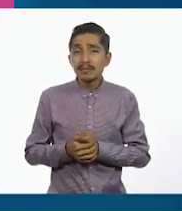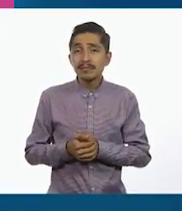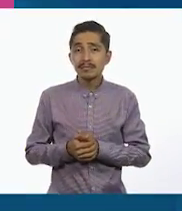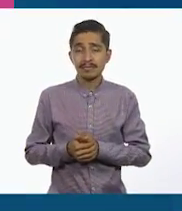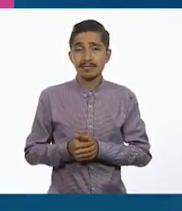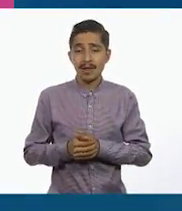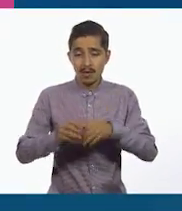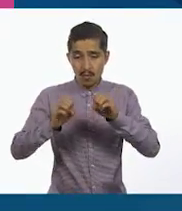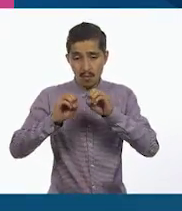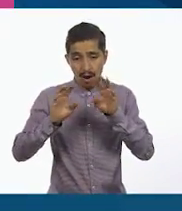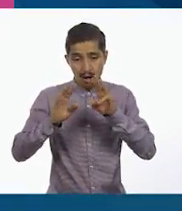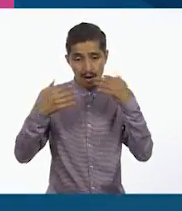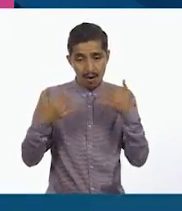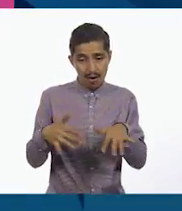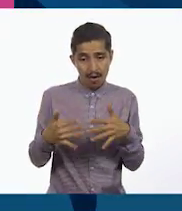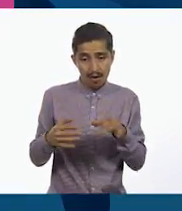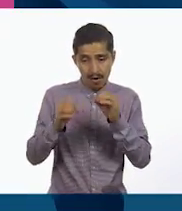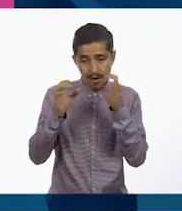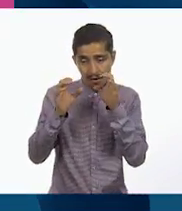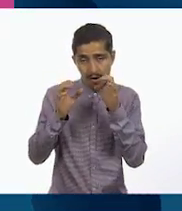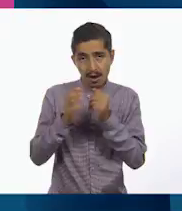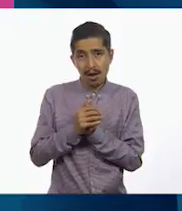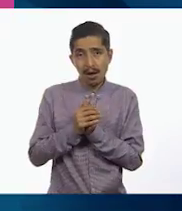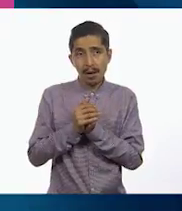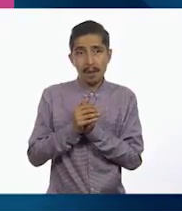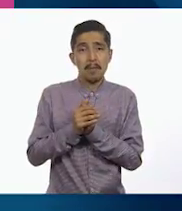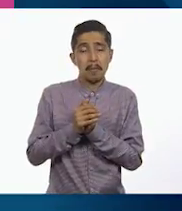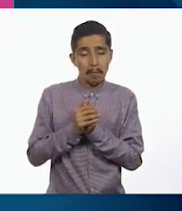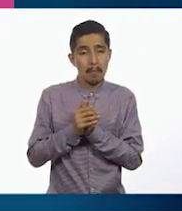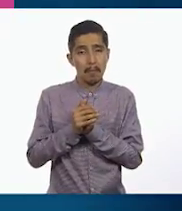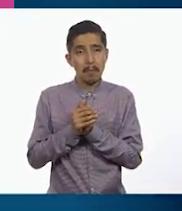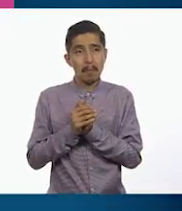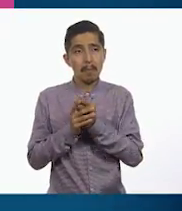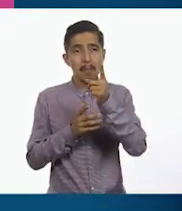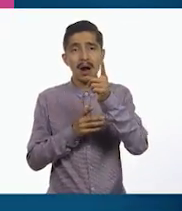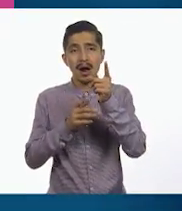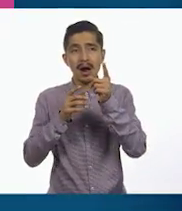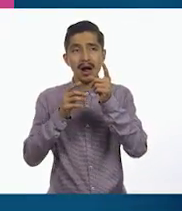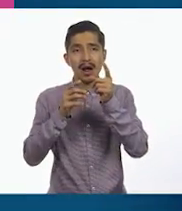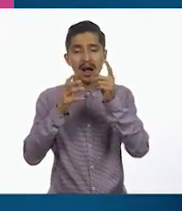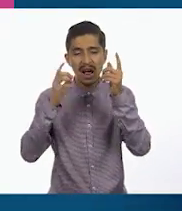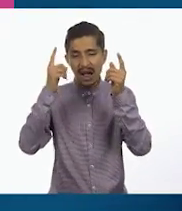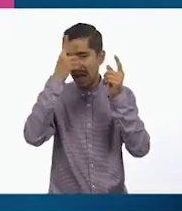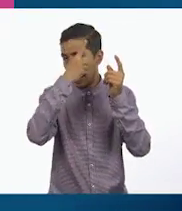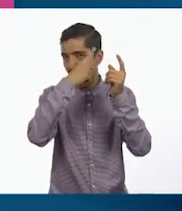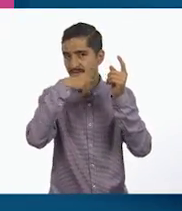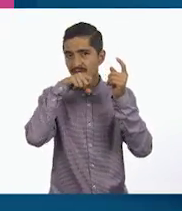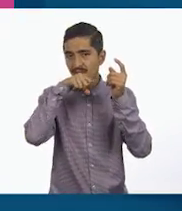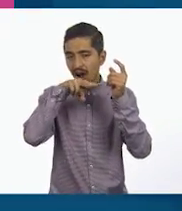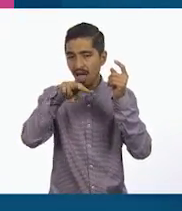Ok. ¡Wow! Sí. Está increíble. ¿Esa era Medusa, profesor?